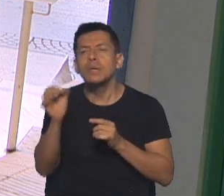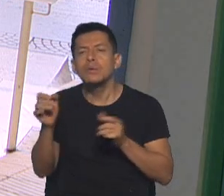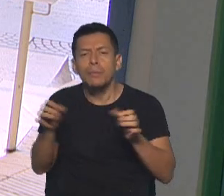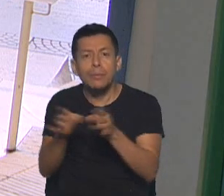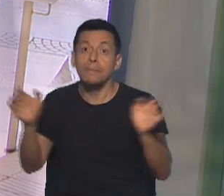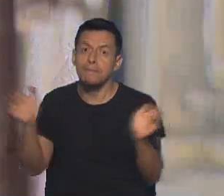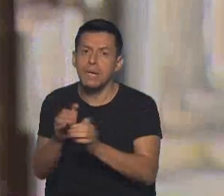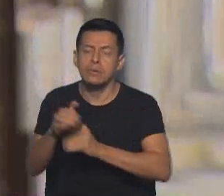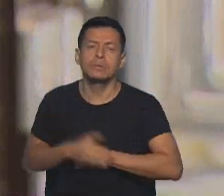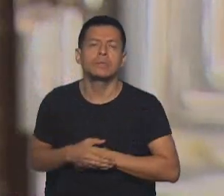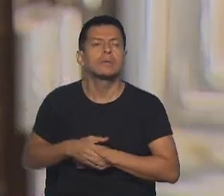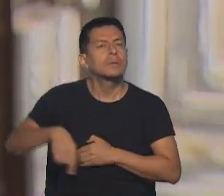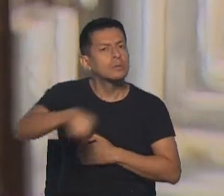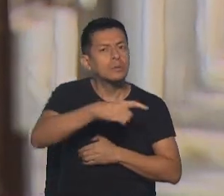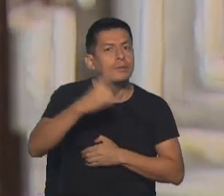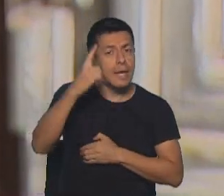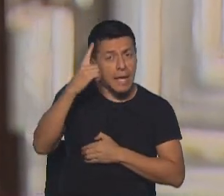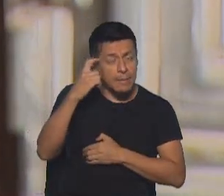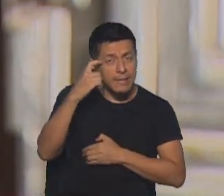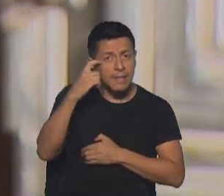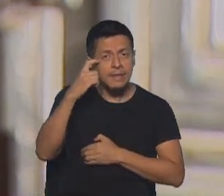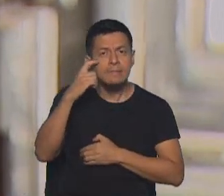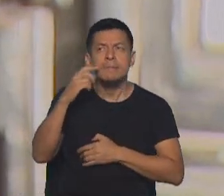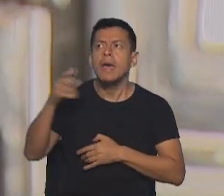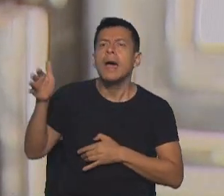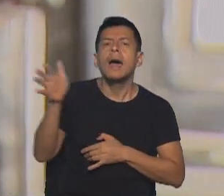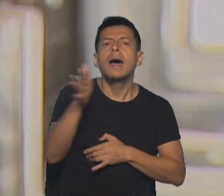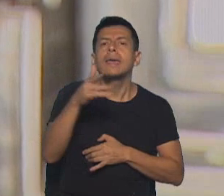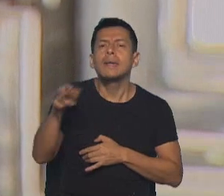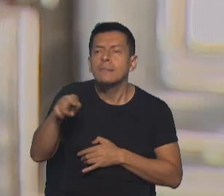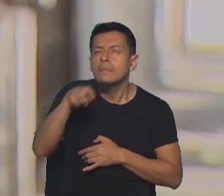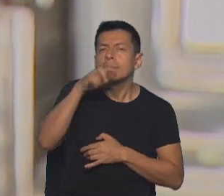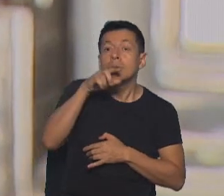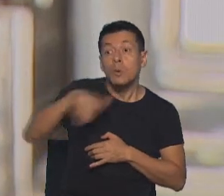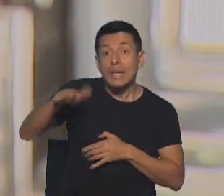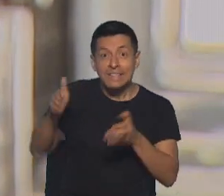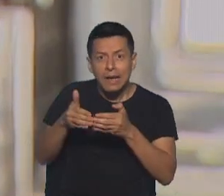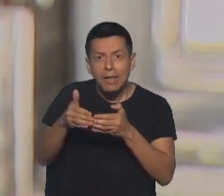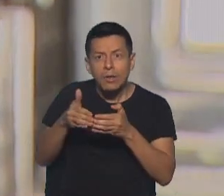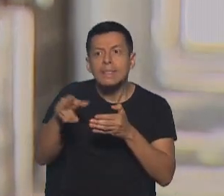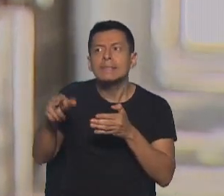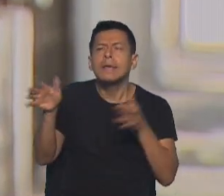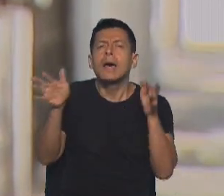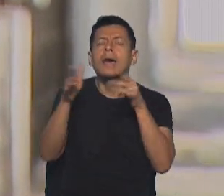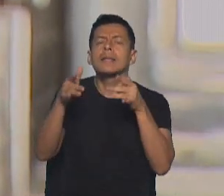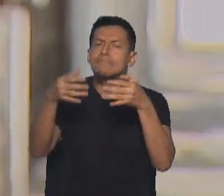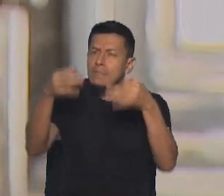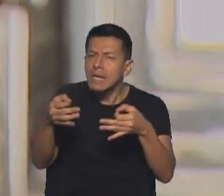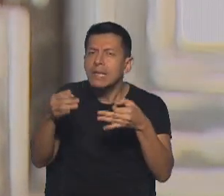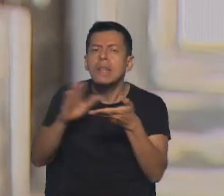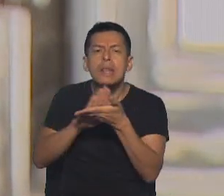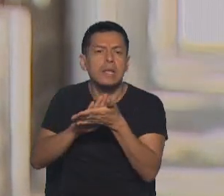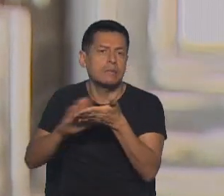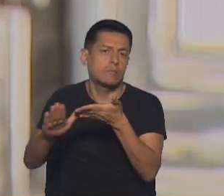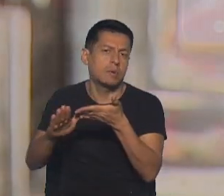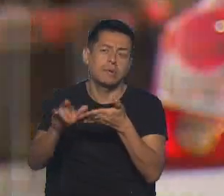impacto. Tenemos que aprender que el aire que respiramos, en particular en ambientes cerrados, tiene que ser aire saludable. Y eso se